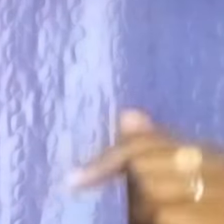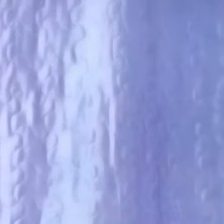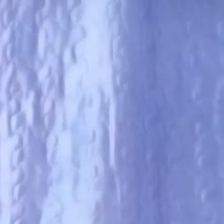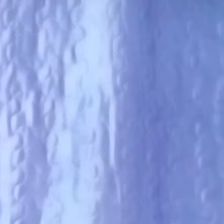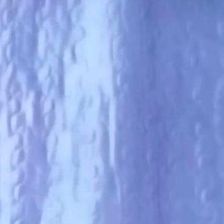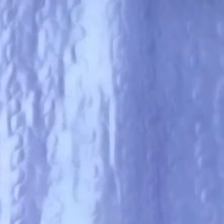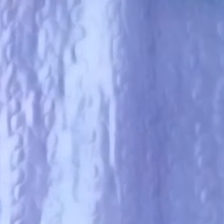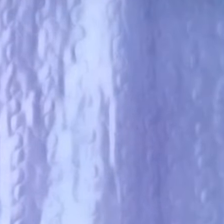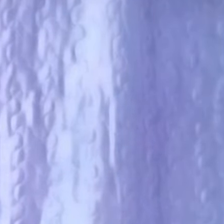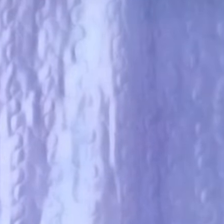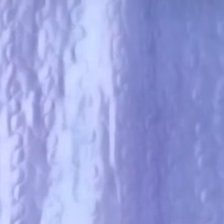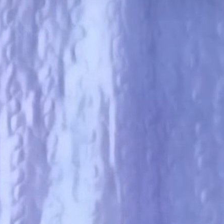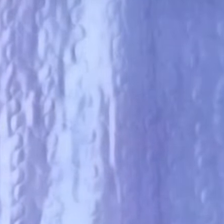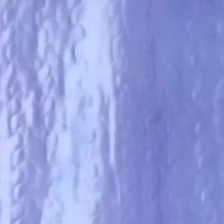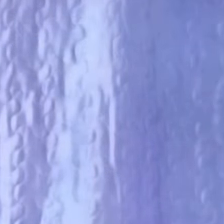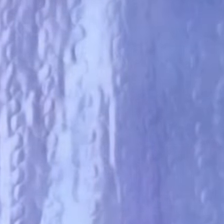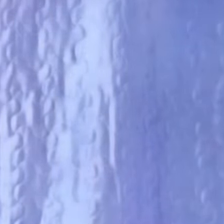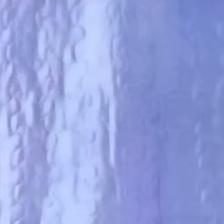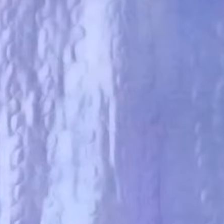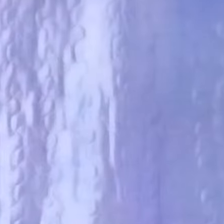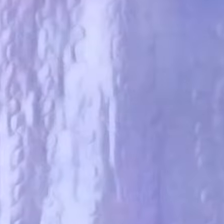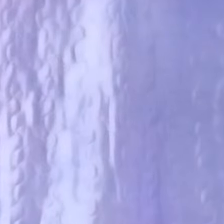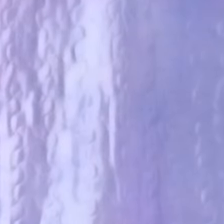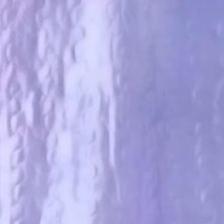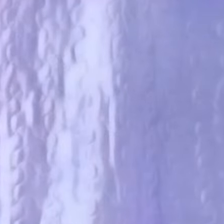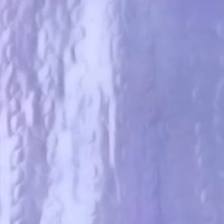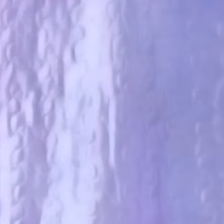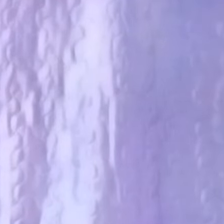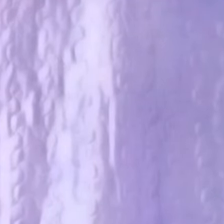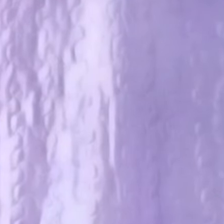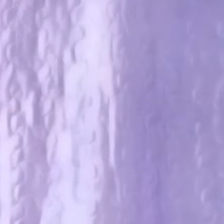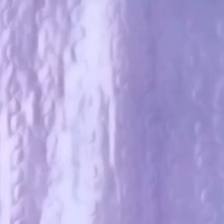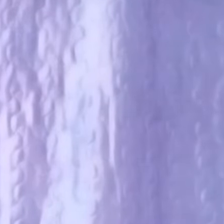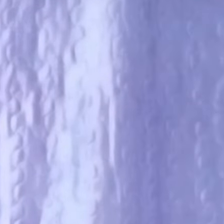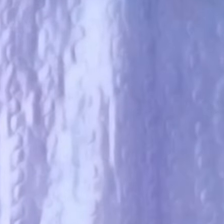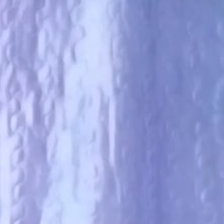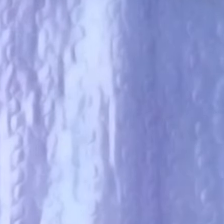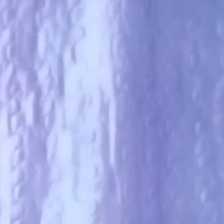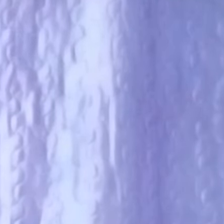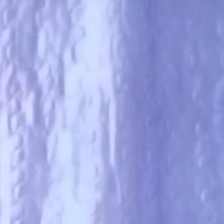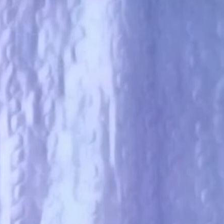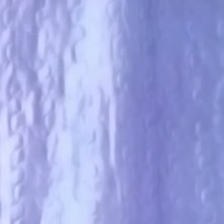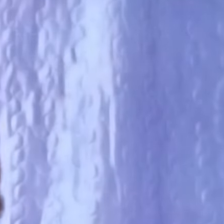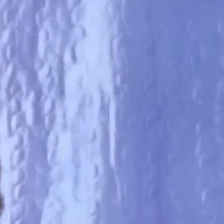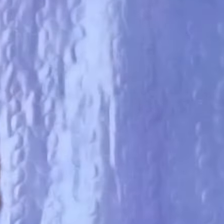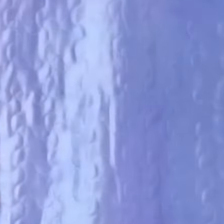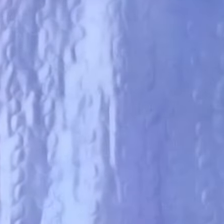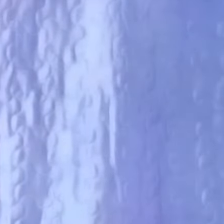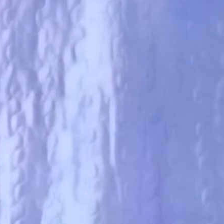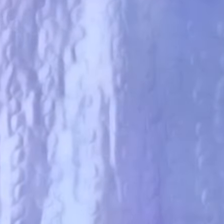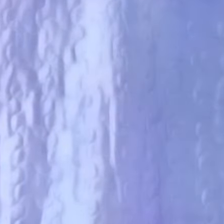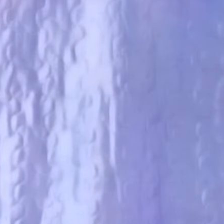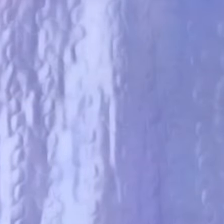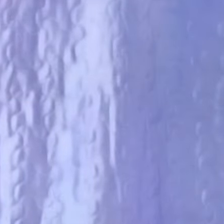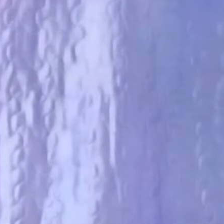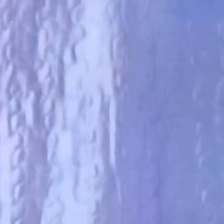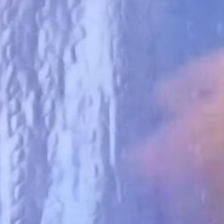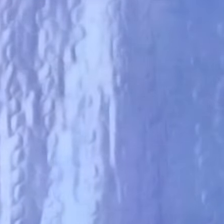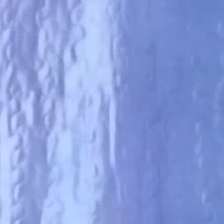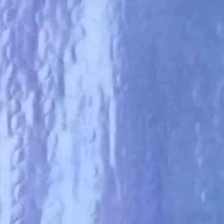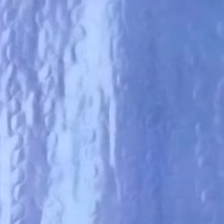la cajita de descripciones siempre voy a dejar el canal al que voy a reaccionar. ¿Y qué saben que tienen que hacer? Pues nada, ir corriendo a apoyarlo. Así